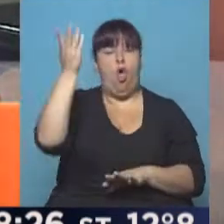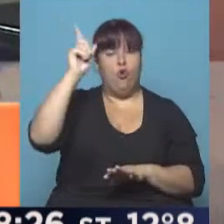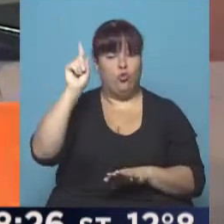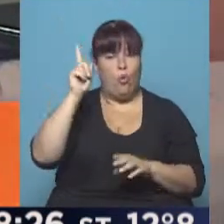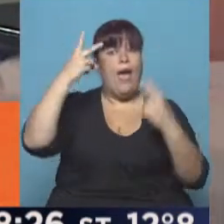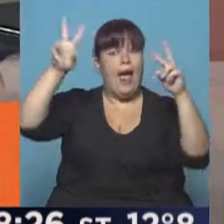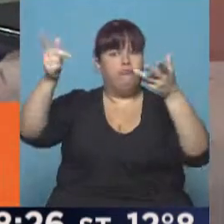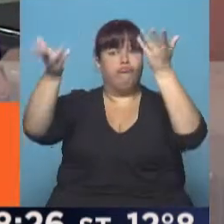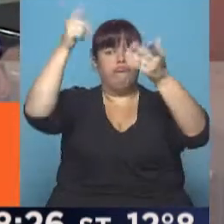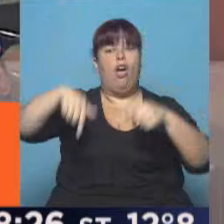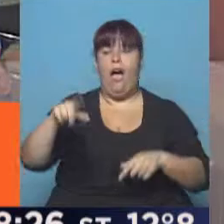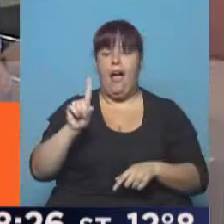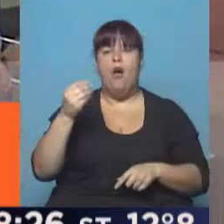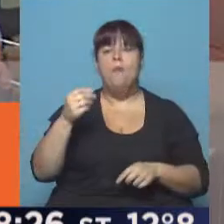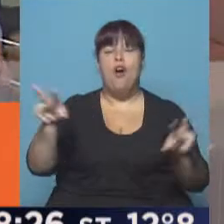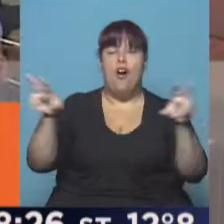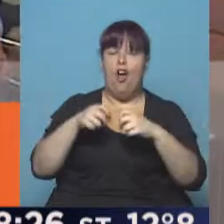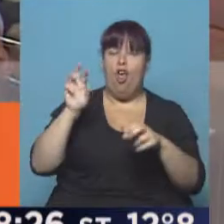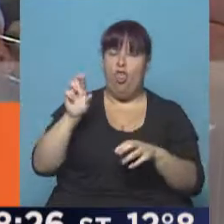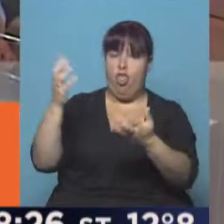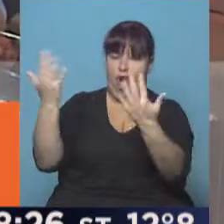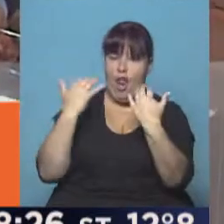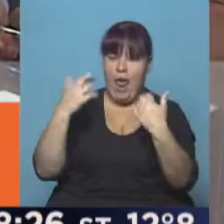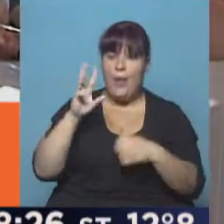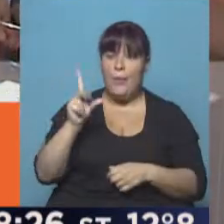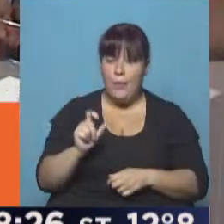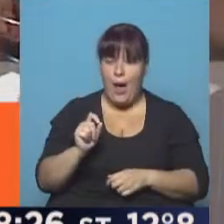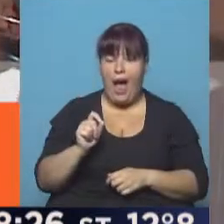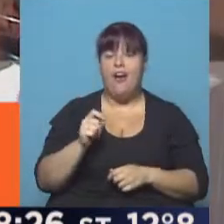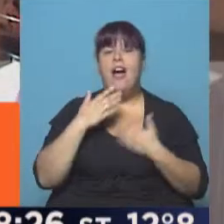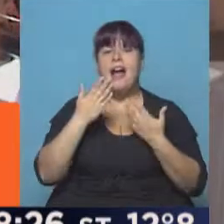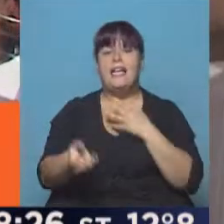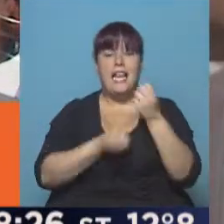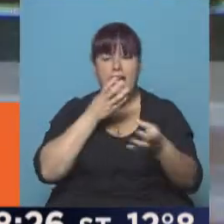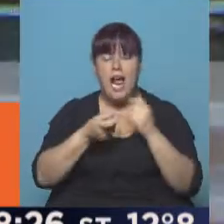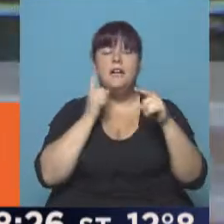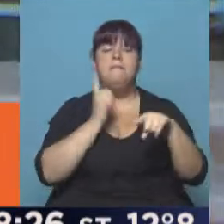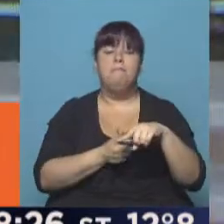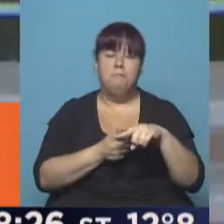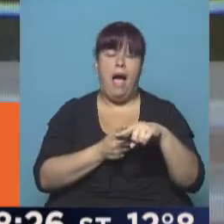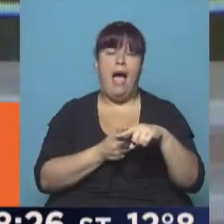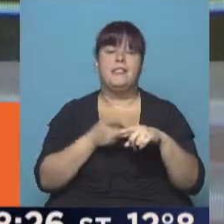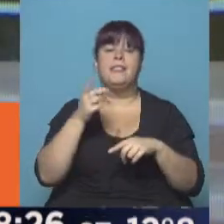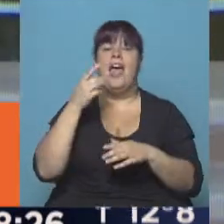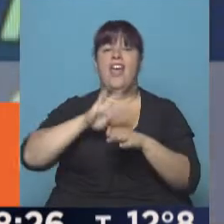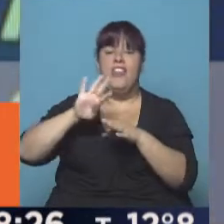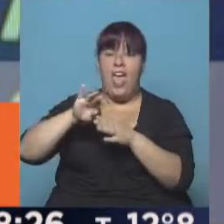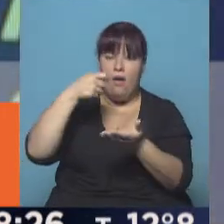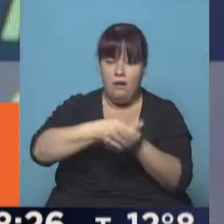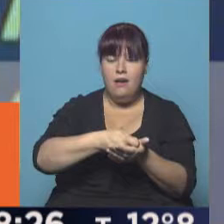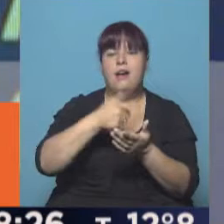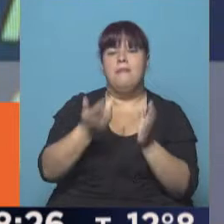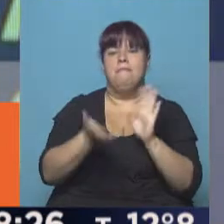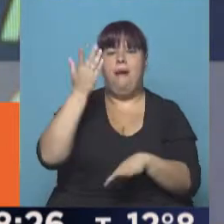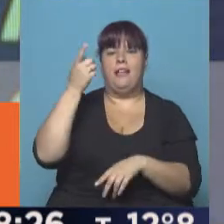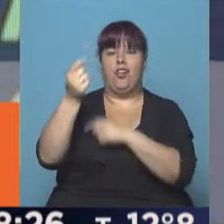el exterior. Justamente porque el ingreso de dólares que están teniendo los bancos, no solo a través del blanqueo, sino también por las colocaciones de deuda, esto aumenta la